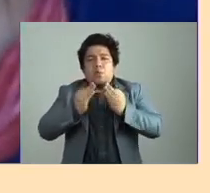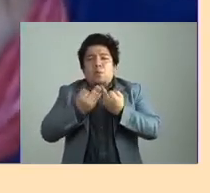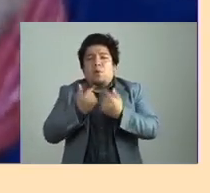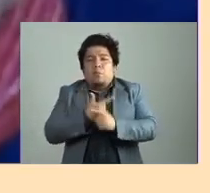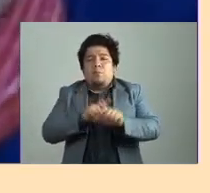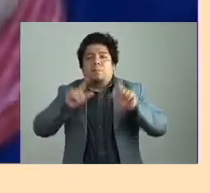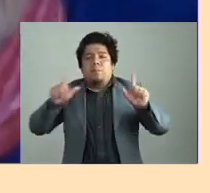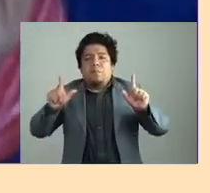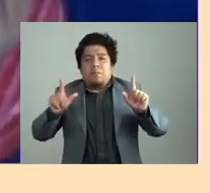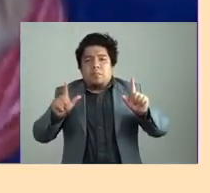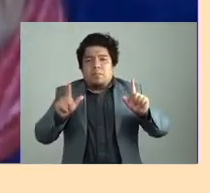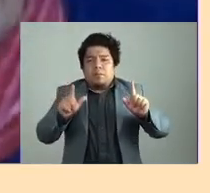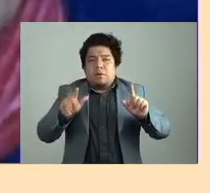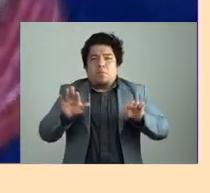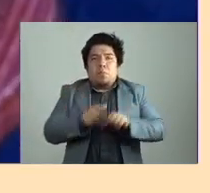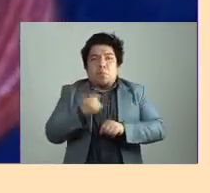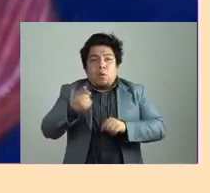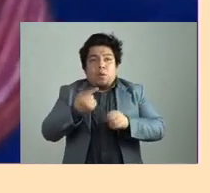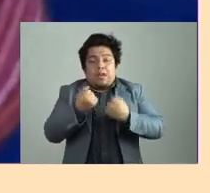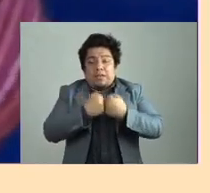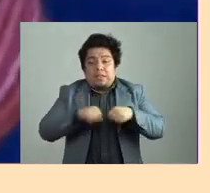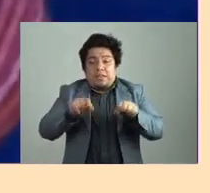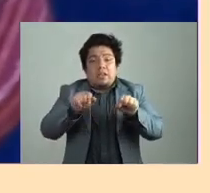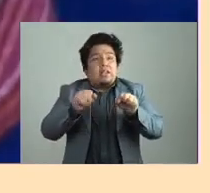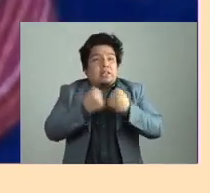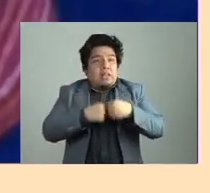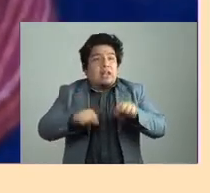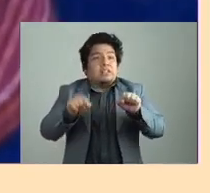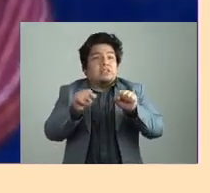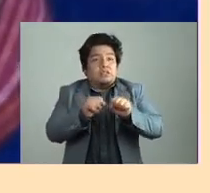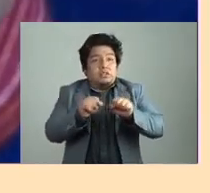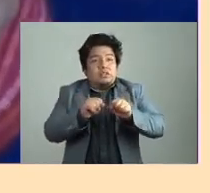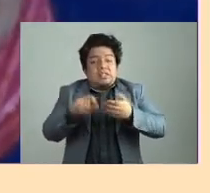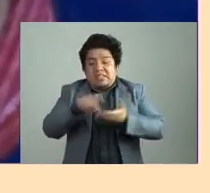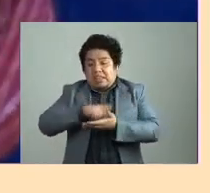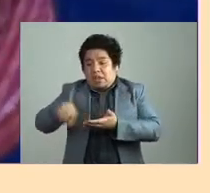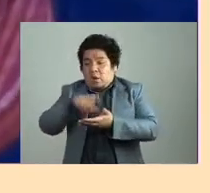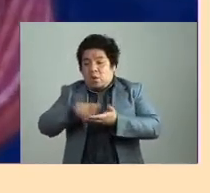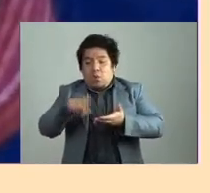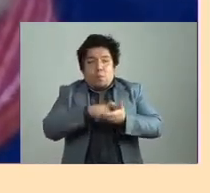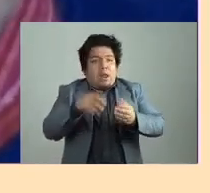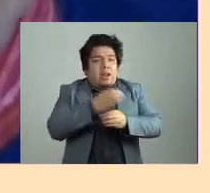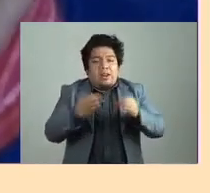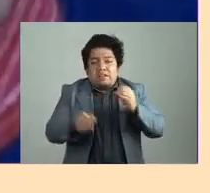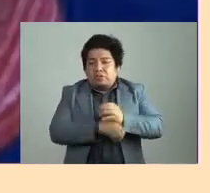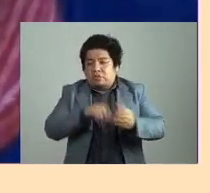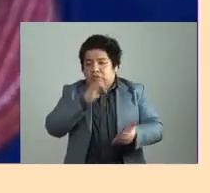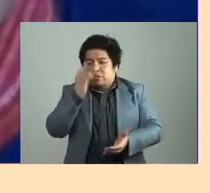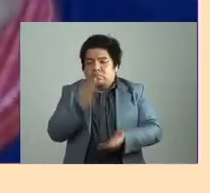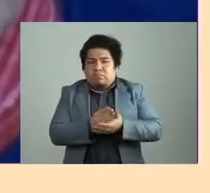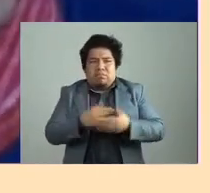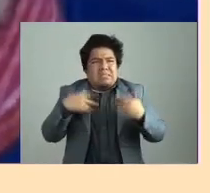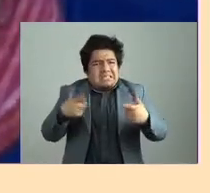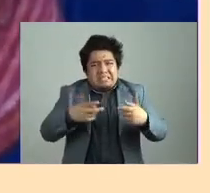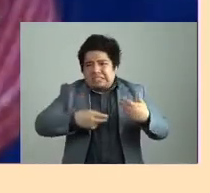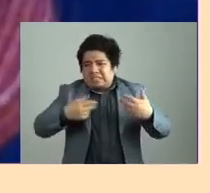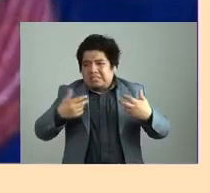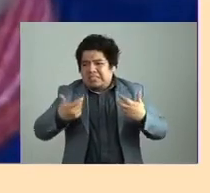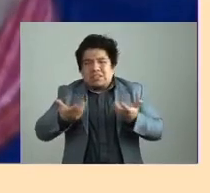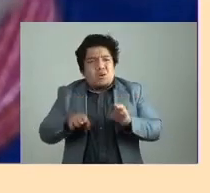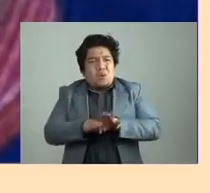respuesta capitalista a la crisis de los años 70 crisis que naturalmente